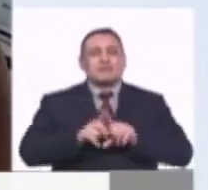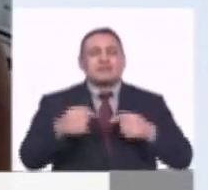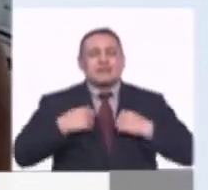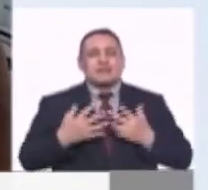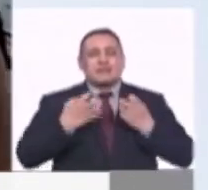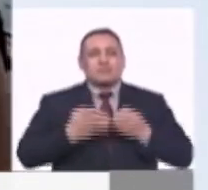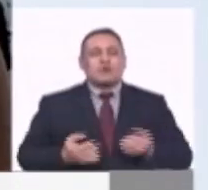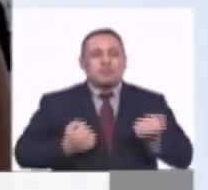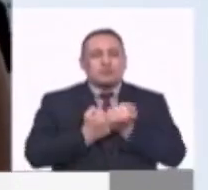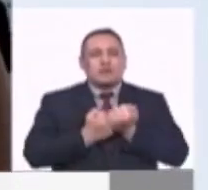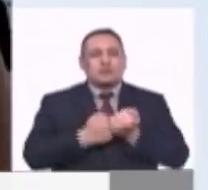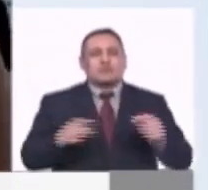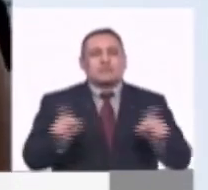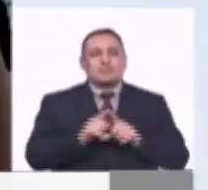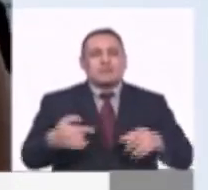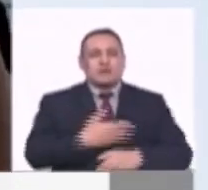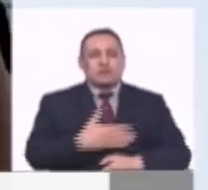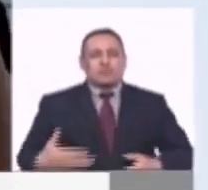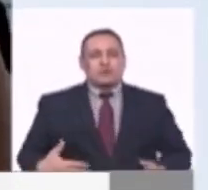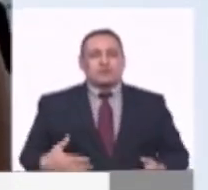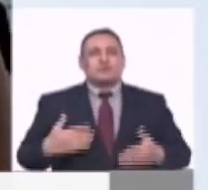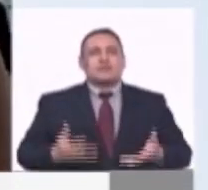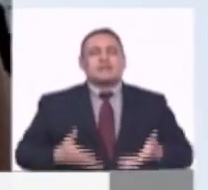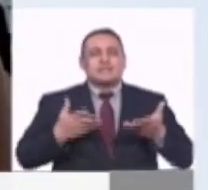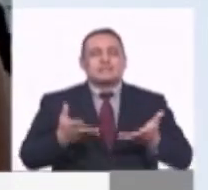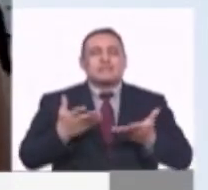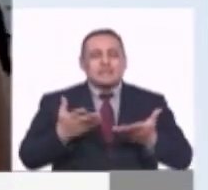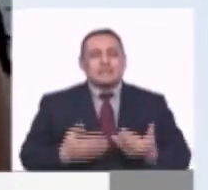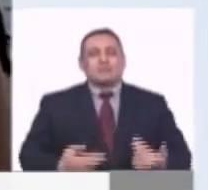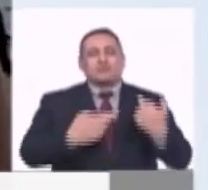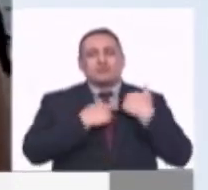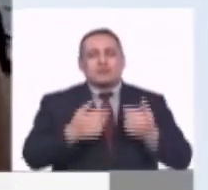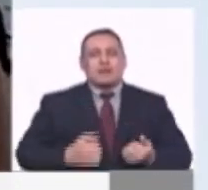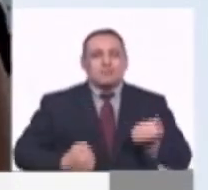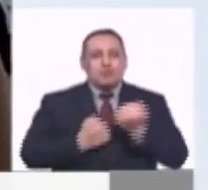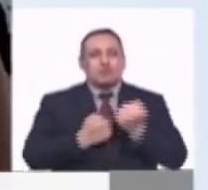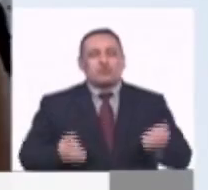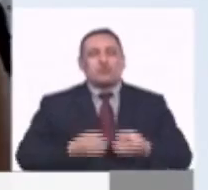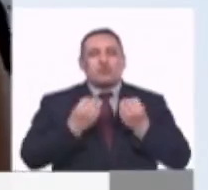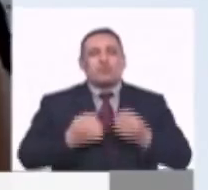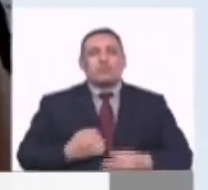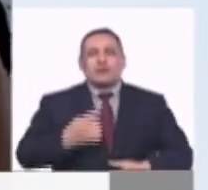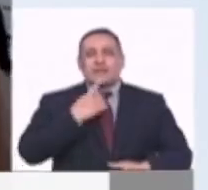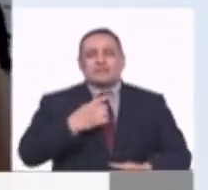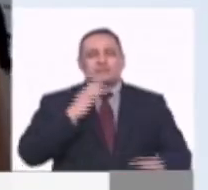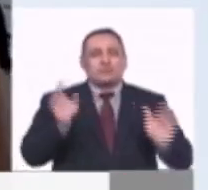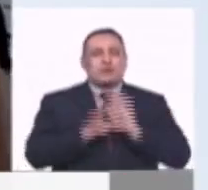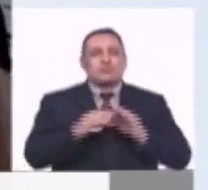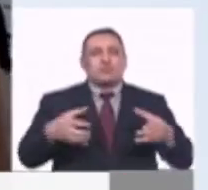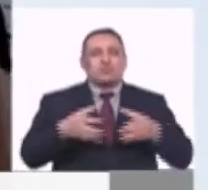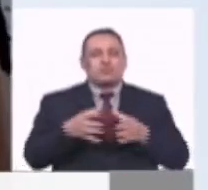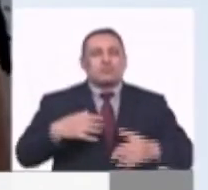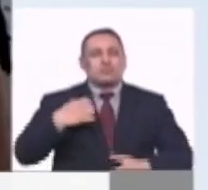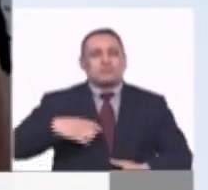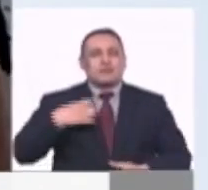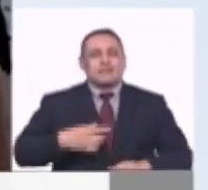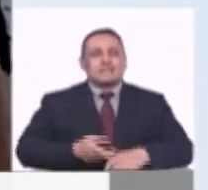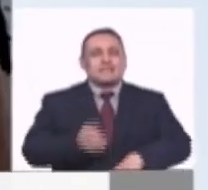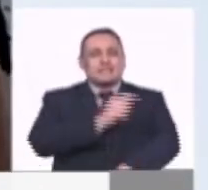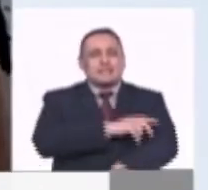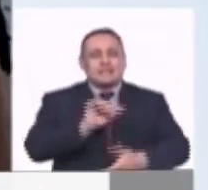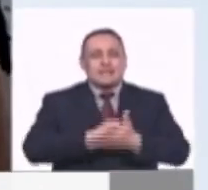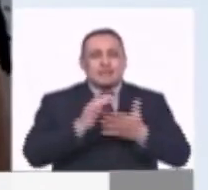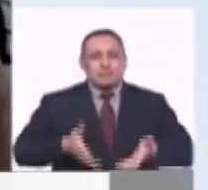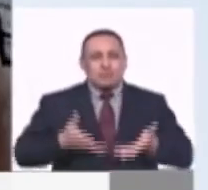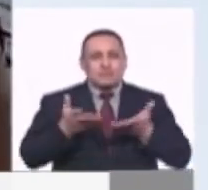queremos apoyarlos y que el Estado también les dé la mano, igual como es la municipalidad de Tacna, que le pueda